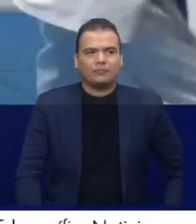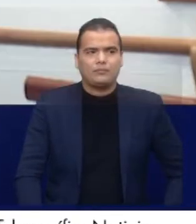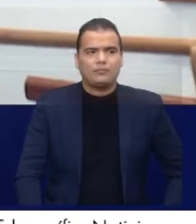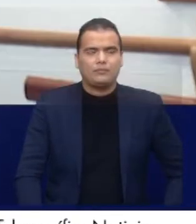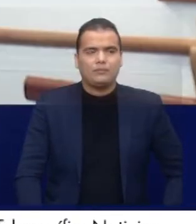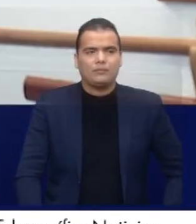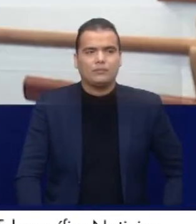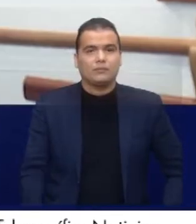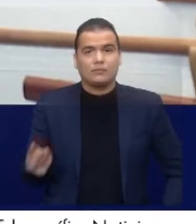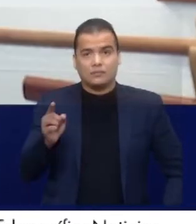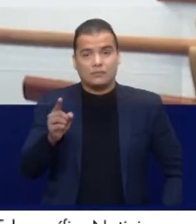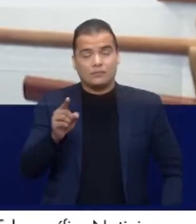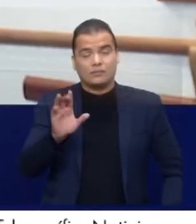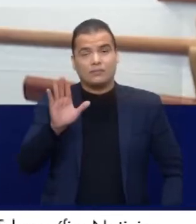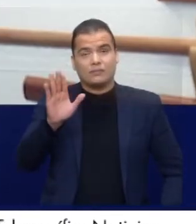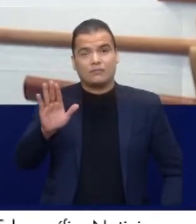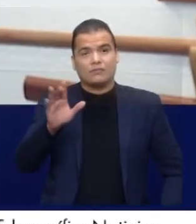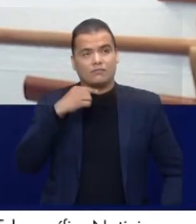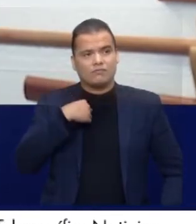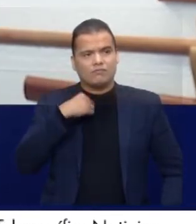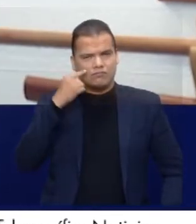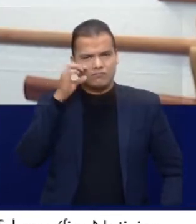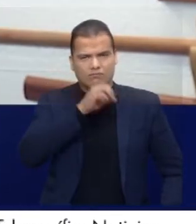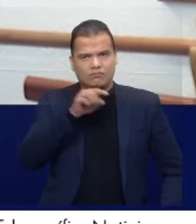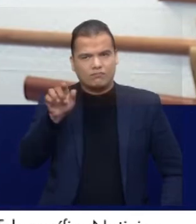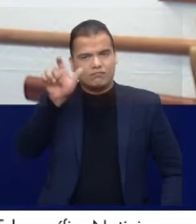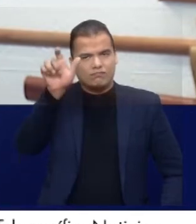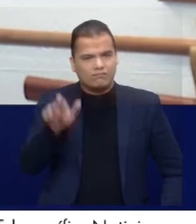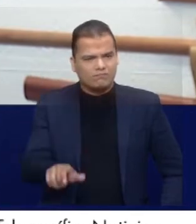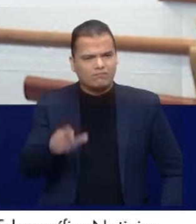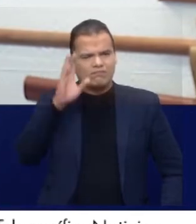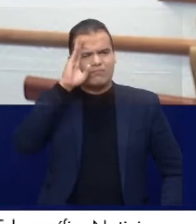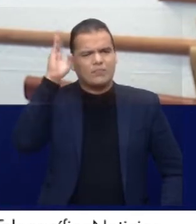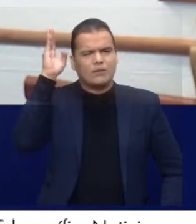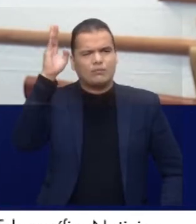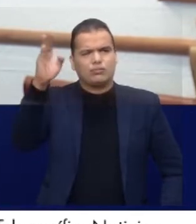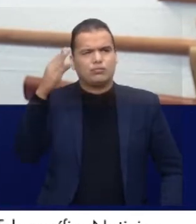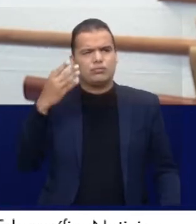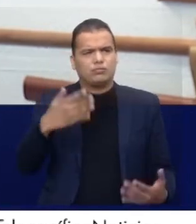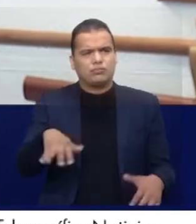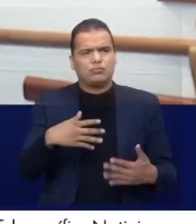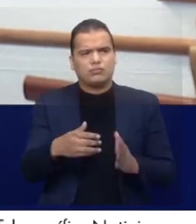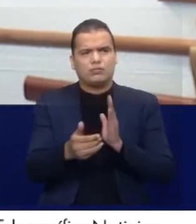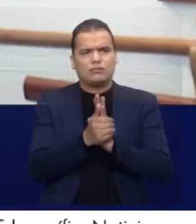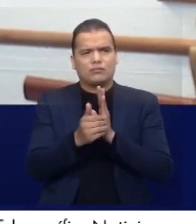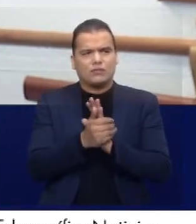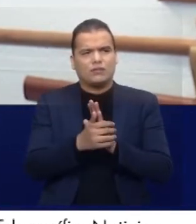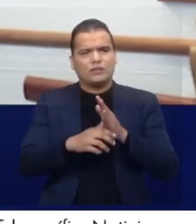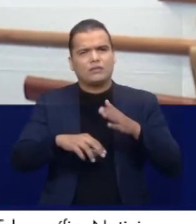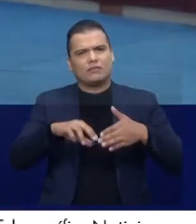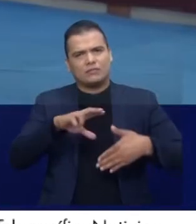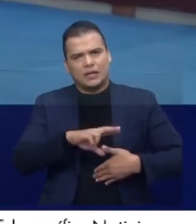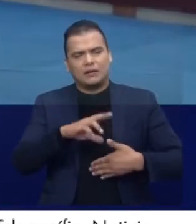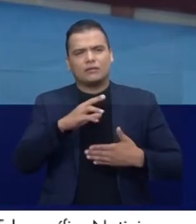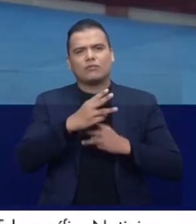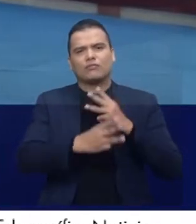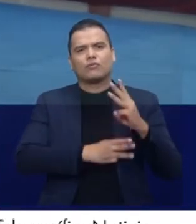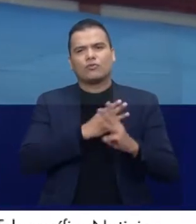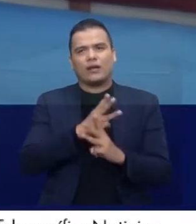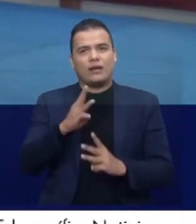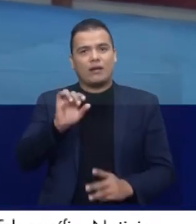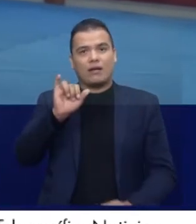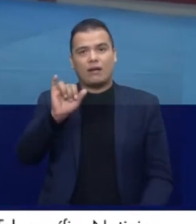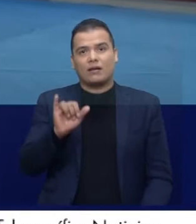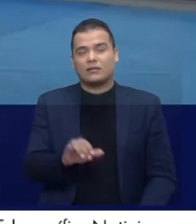Yo lo visiono como un deportista de talla panamericana, de talla mundial, de talla olímpica si es necesario. Pero